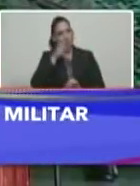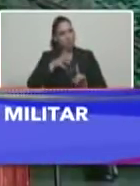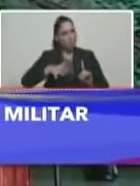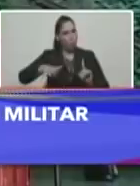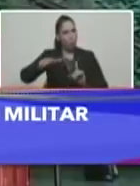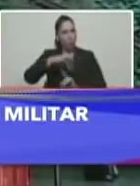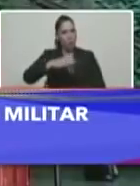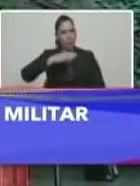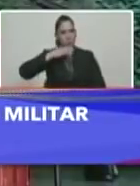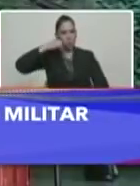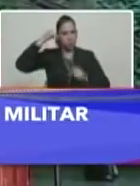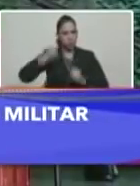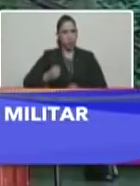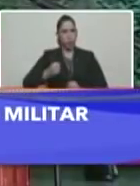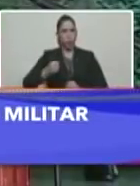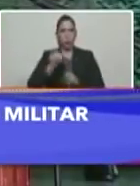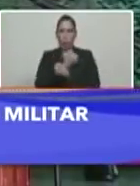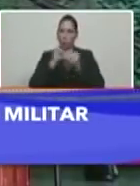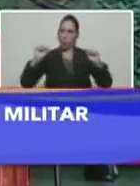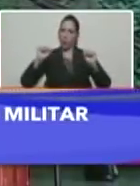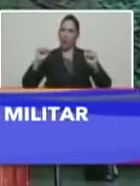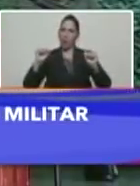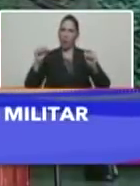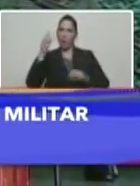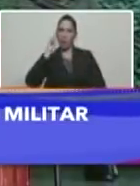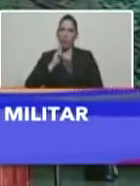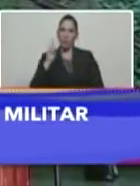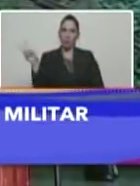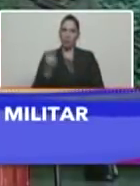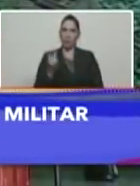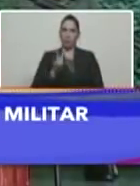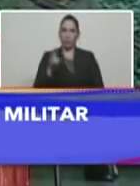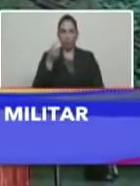bravo pueblo, soberano bolivariano de Venezuela.